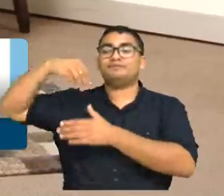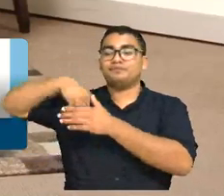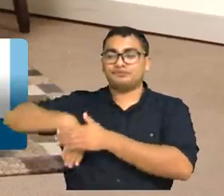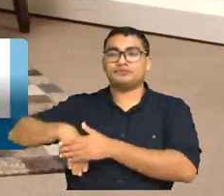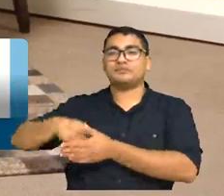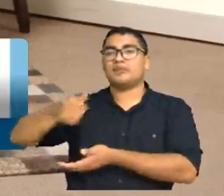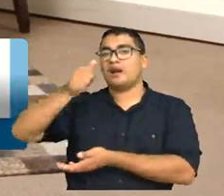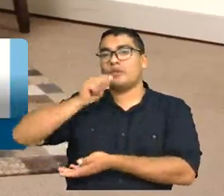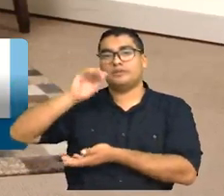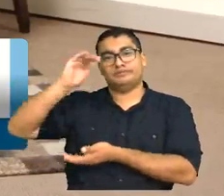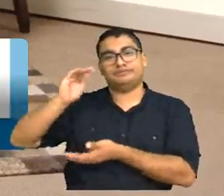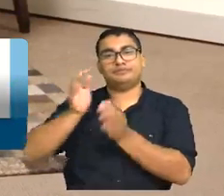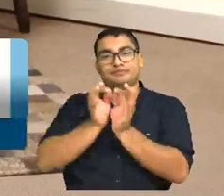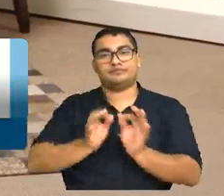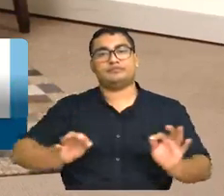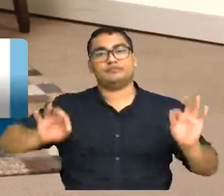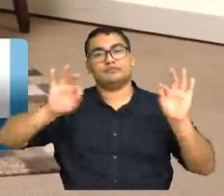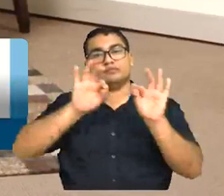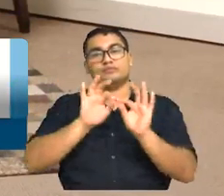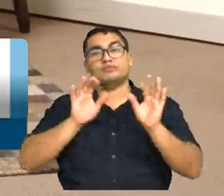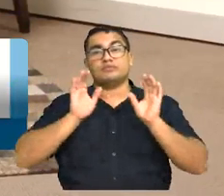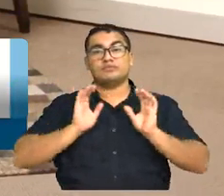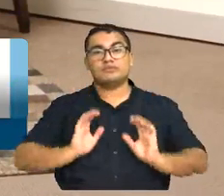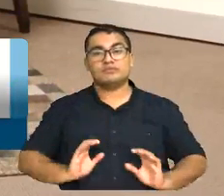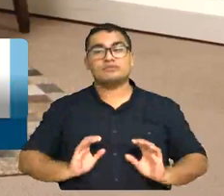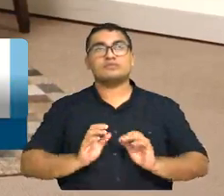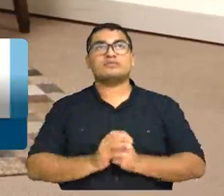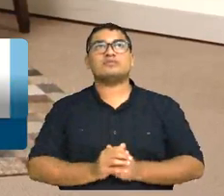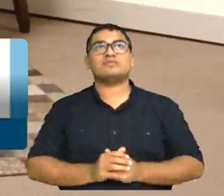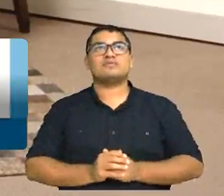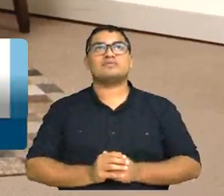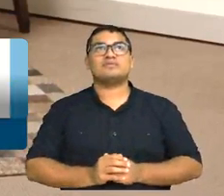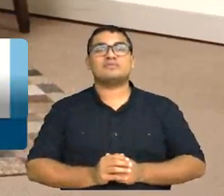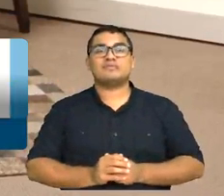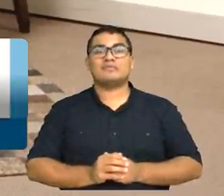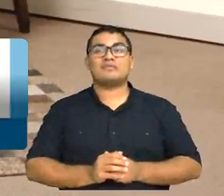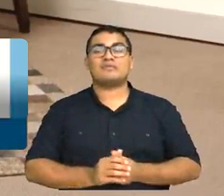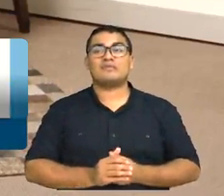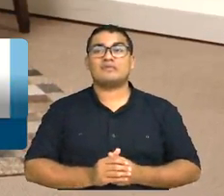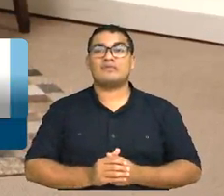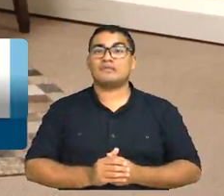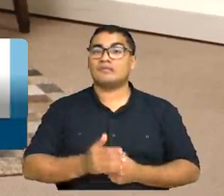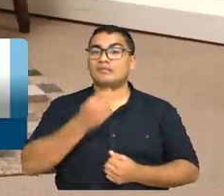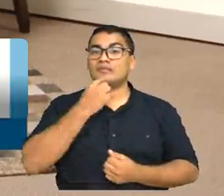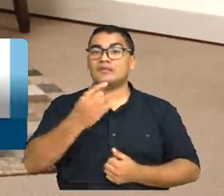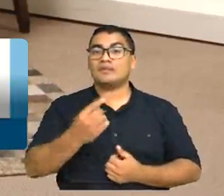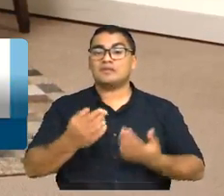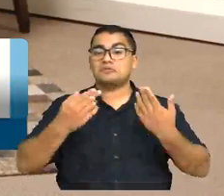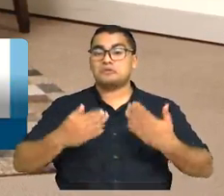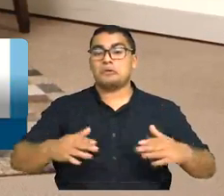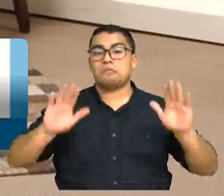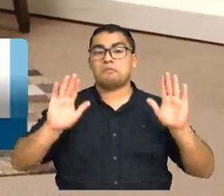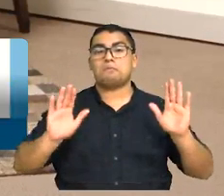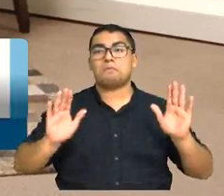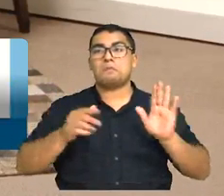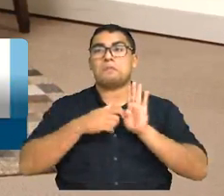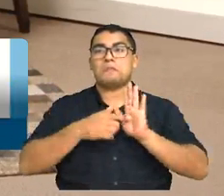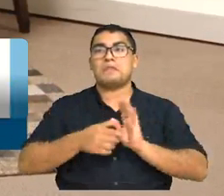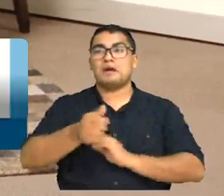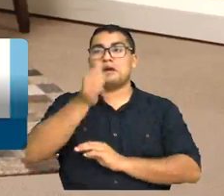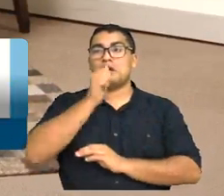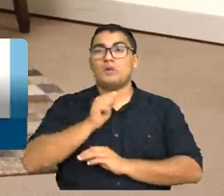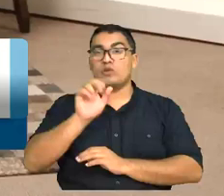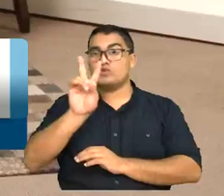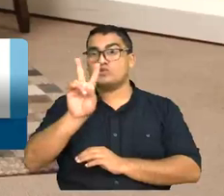fluidos esenciales en el cuerpo. Lo que pasa es que a veces se dice que en las temperaturas normales lo recomendable de agua es